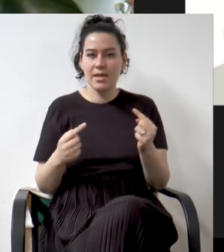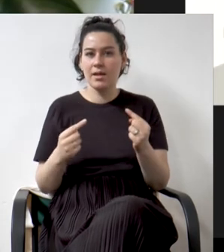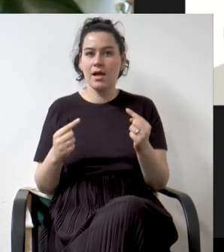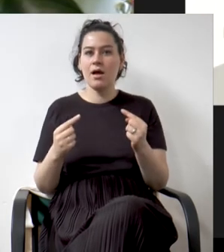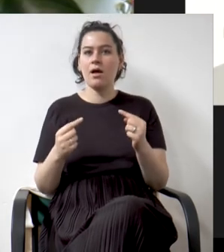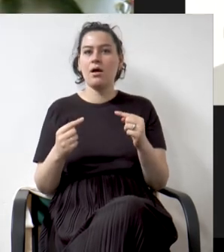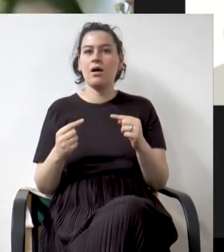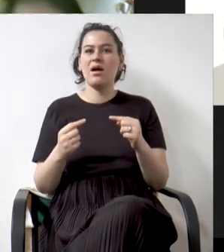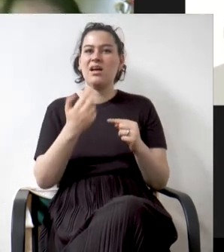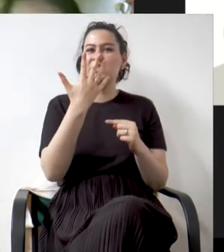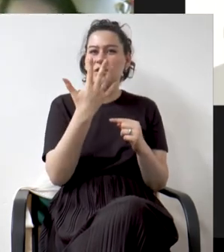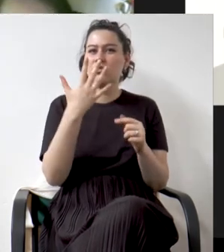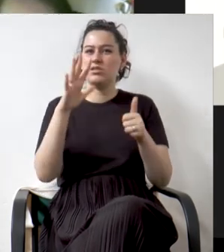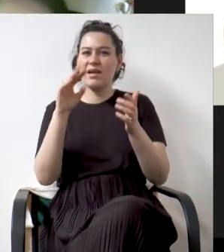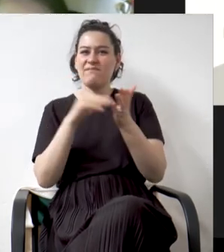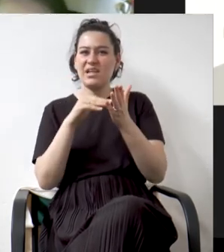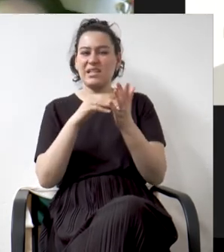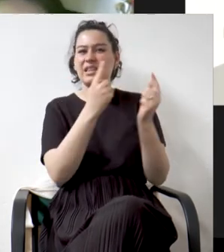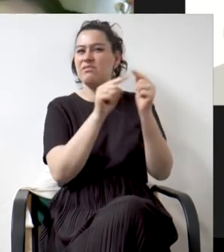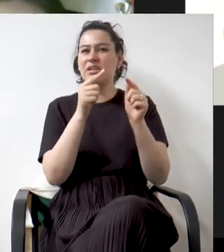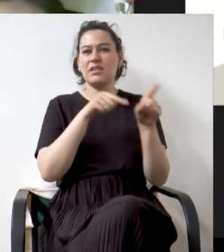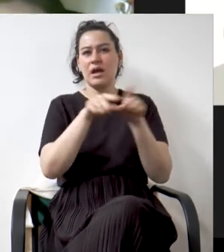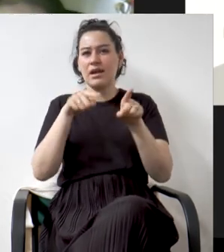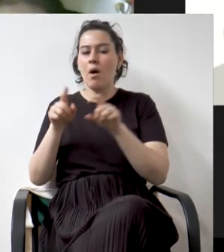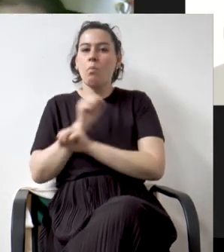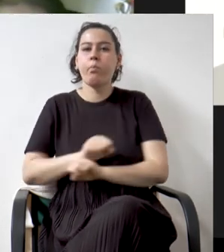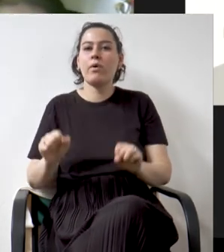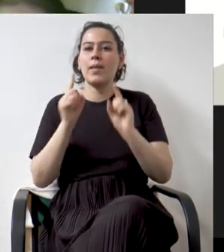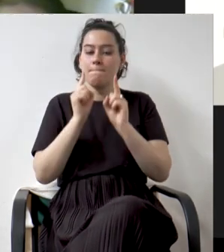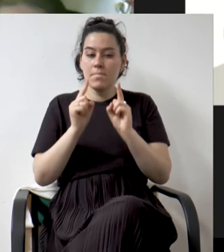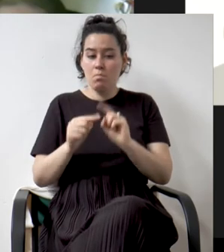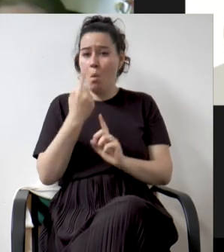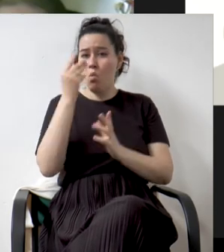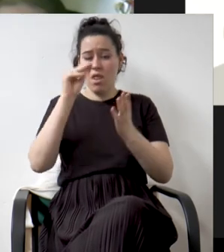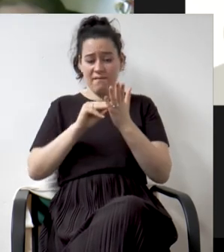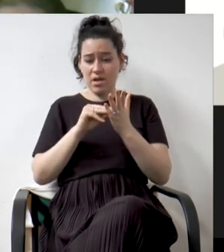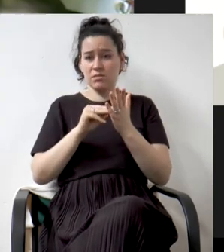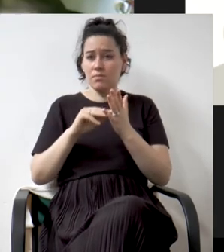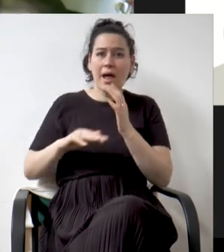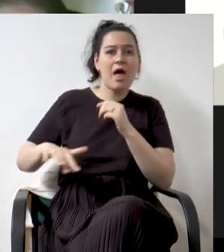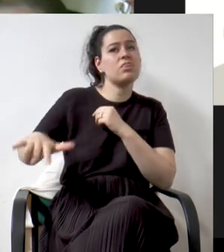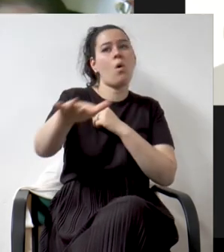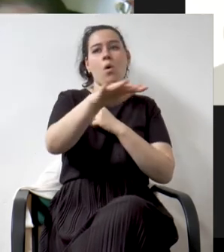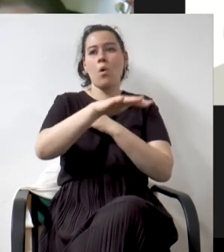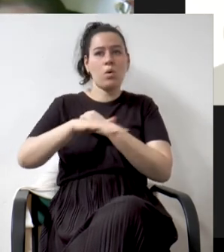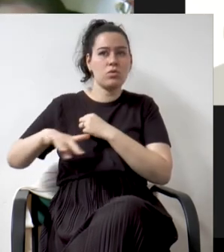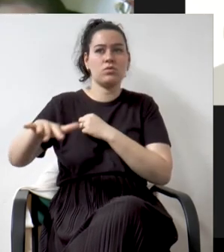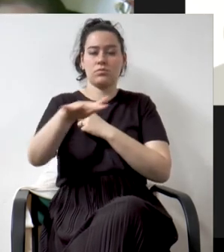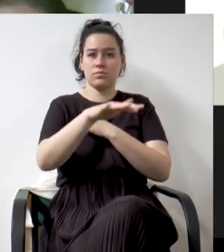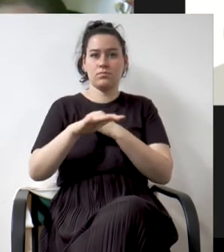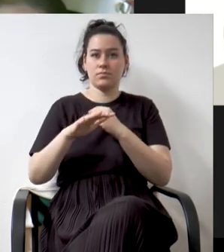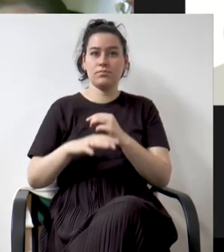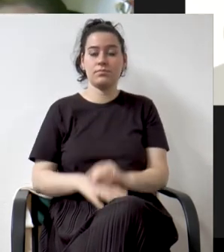se dicte 5 o 6 veces para distintas carreras cuando podemos optimizar recursos humanos y hacer que esa materia sea dictada por un grupo